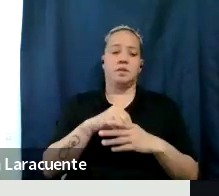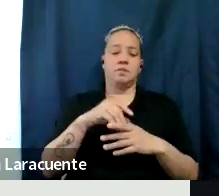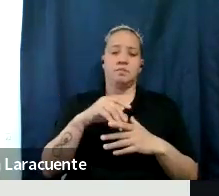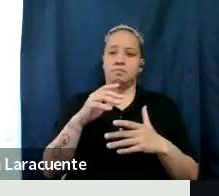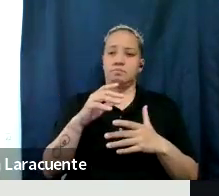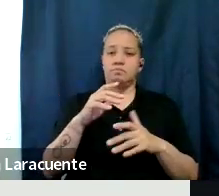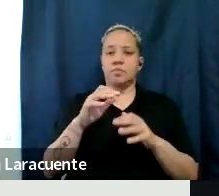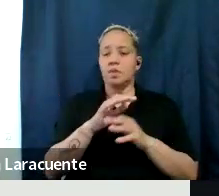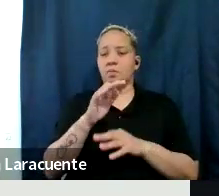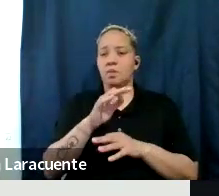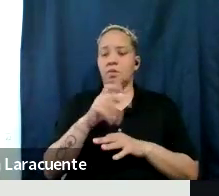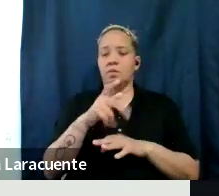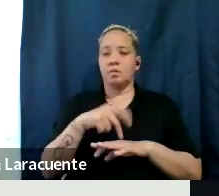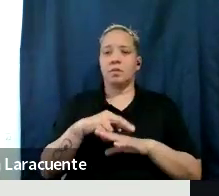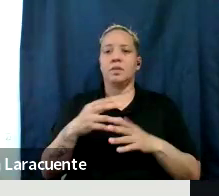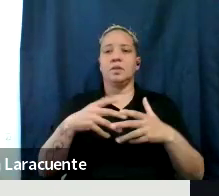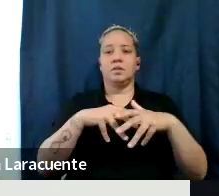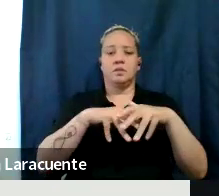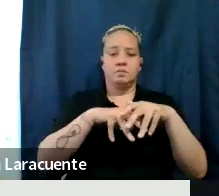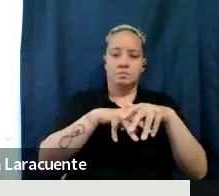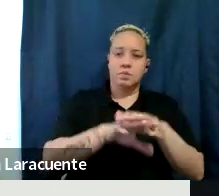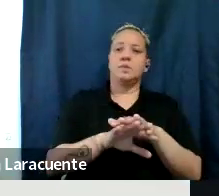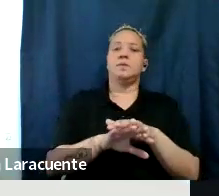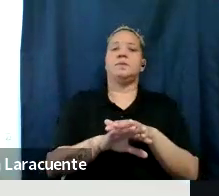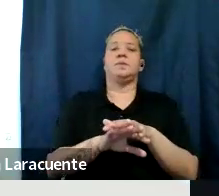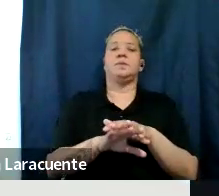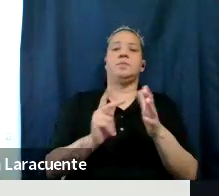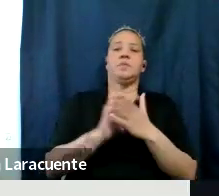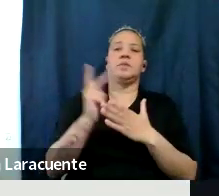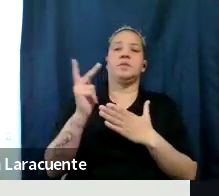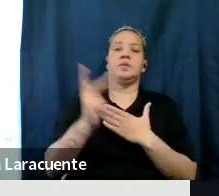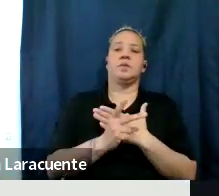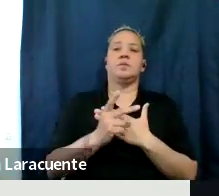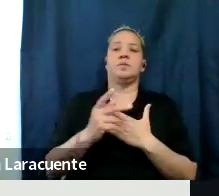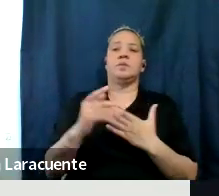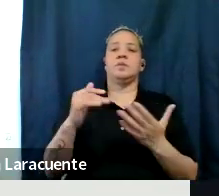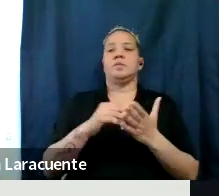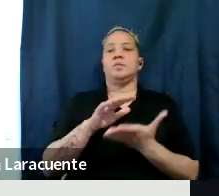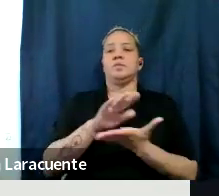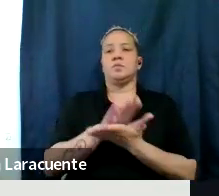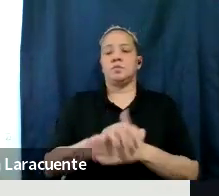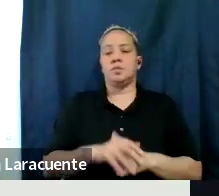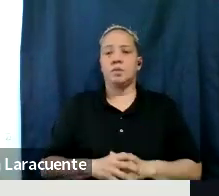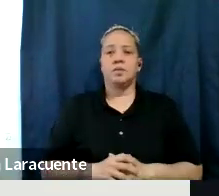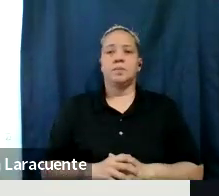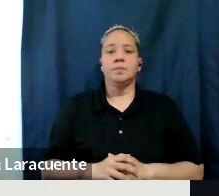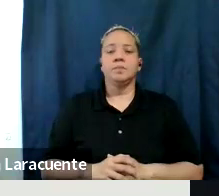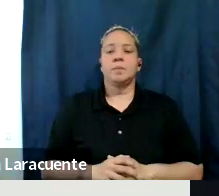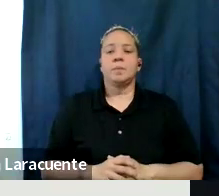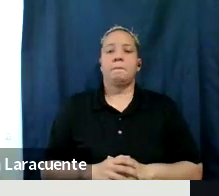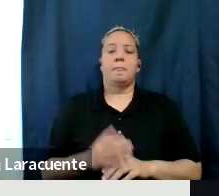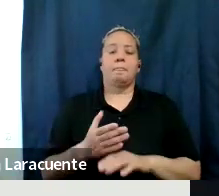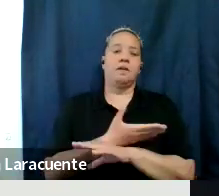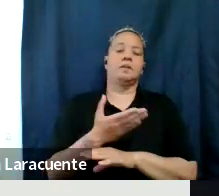puertorriqueña. Se fueron incorporando al programa de estudios de la escuela. O sea, que es verdad que antes de que llegara Juan